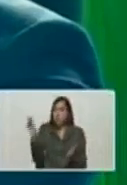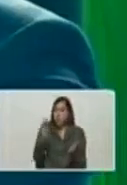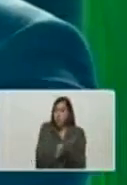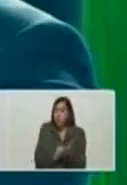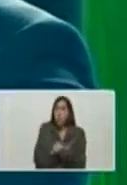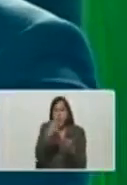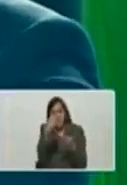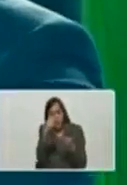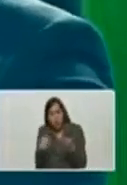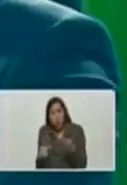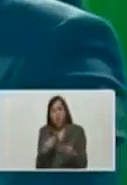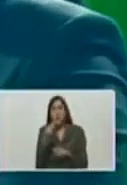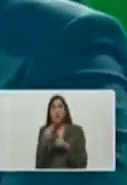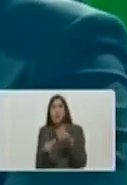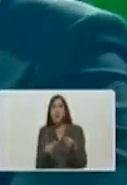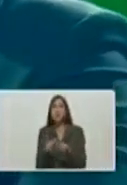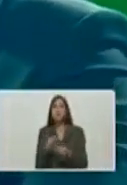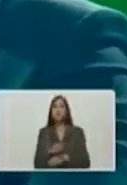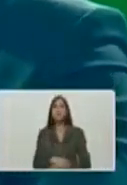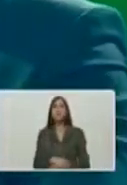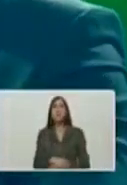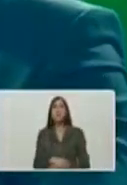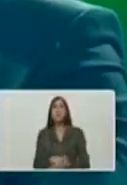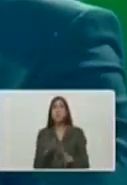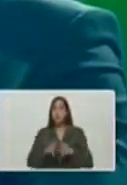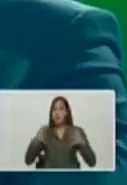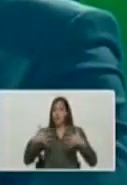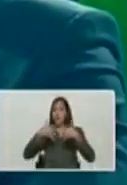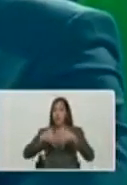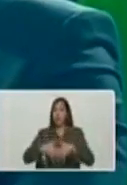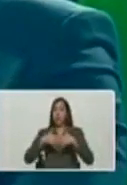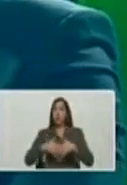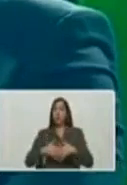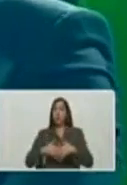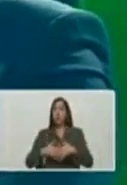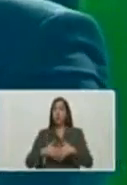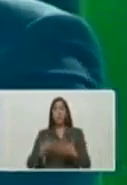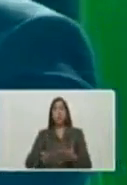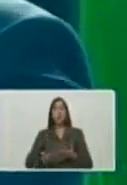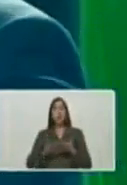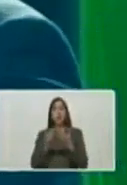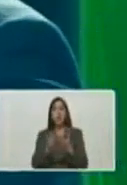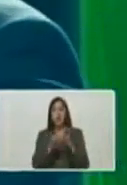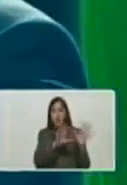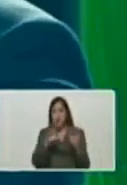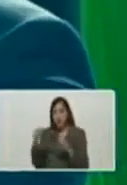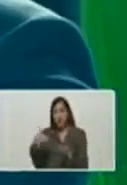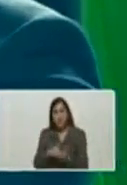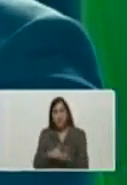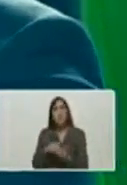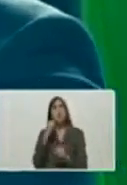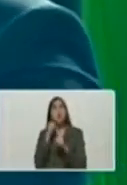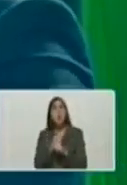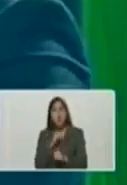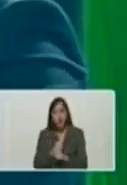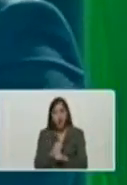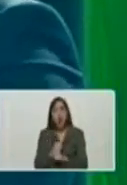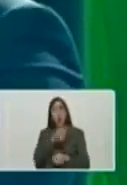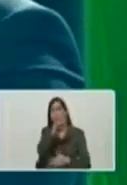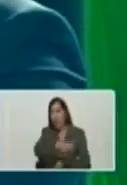rectificación y reimpulso de esta gran industria que genera 60.000 puestos de empleo directos y